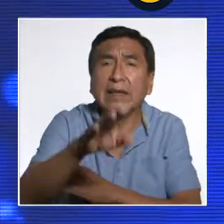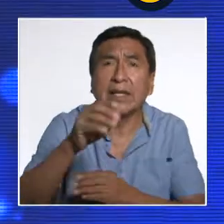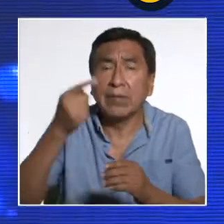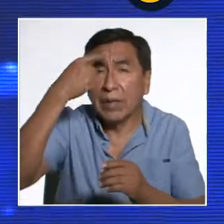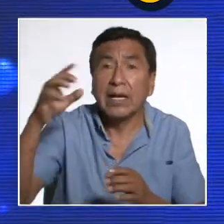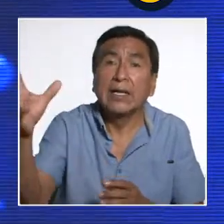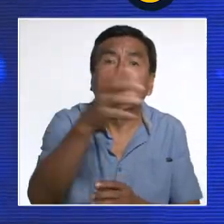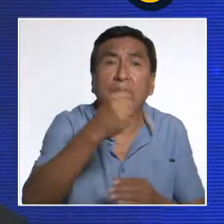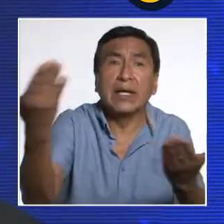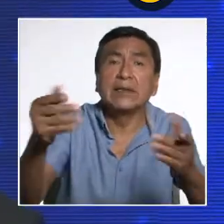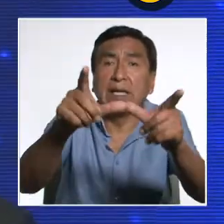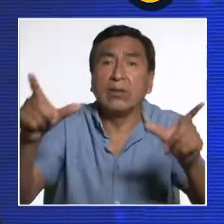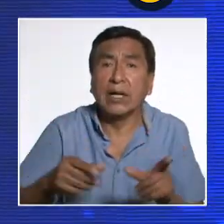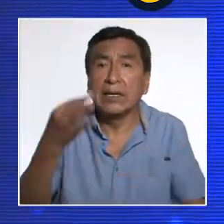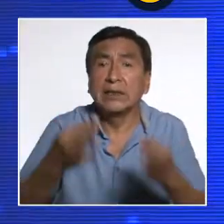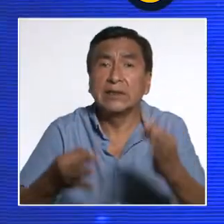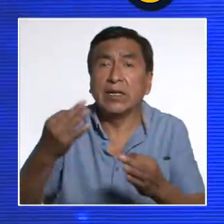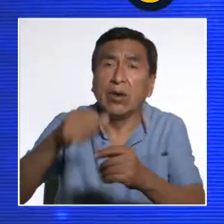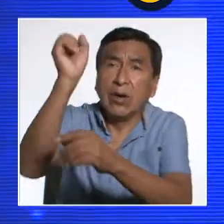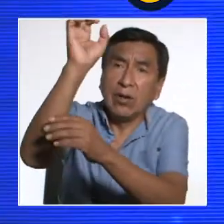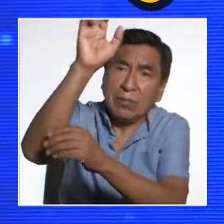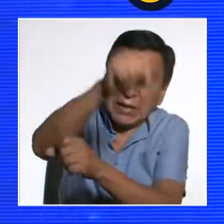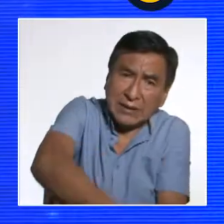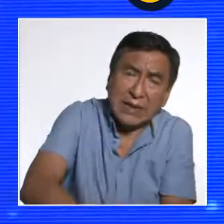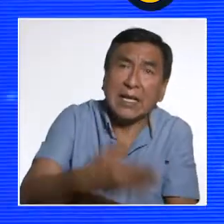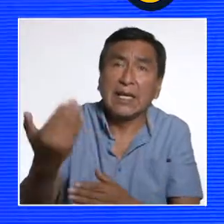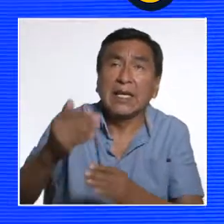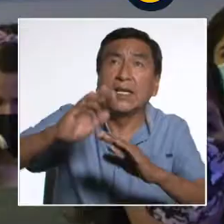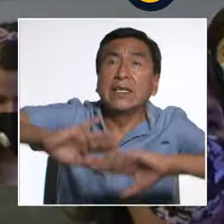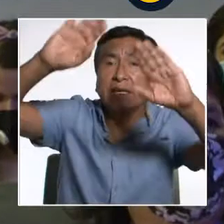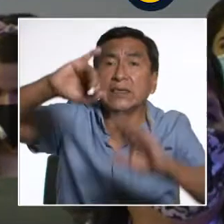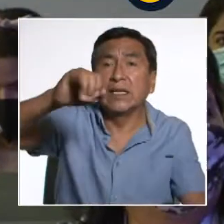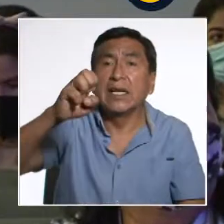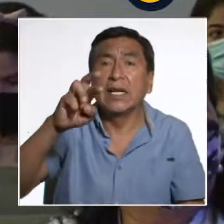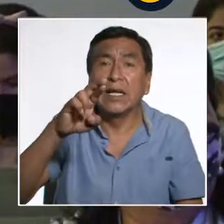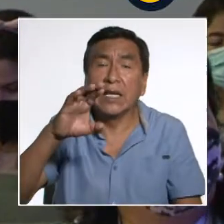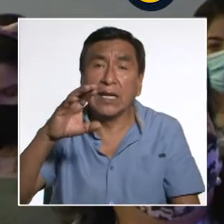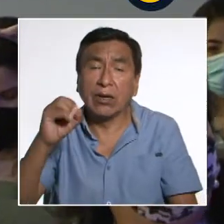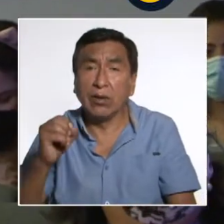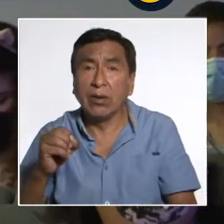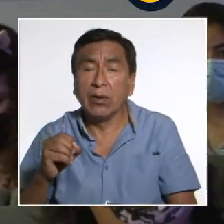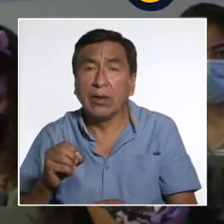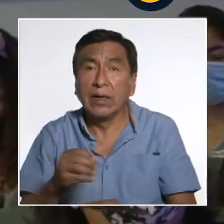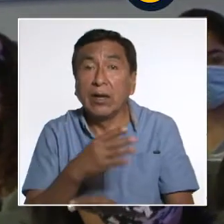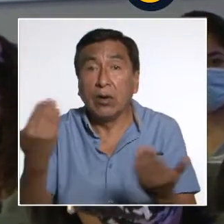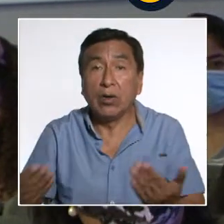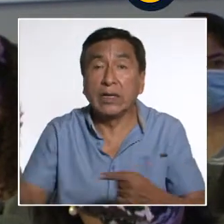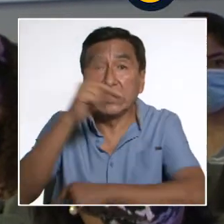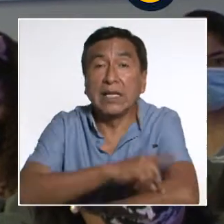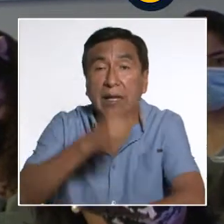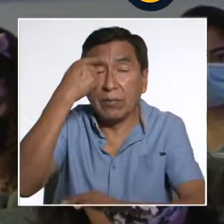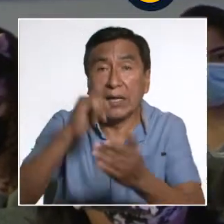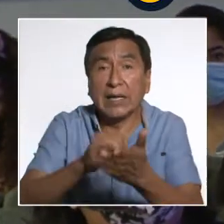la tierra si ellos no vencían Jericó, porque Jericó estaba a la entrada de la tierra prometida. Hoy es el día para que